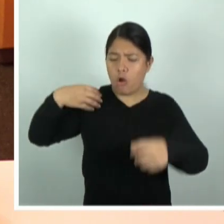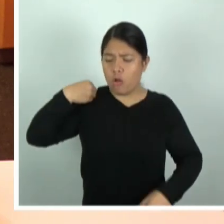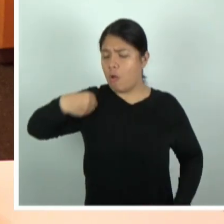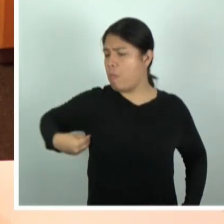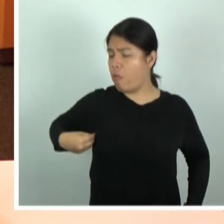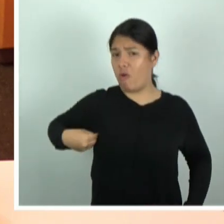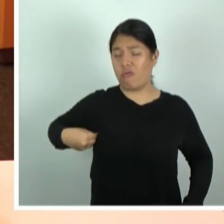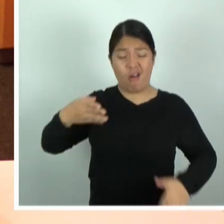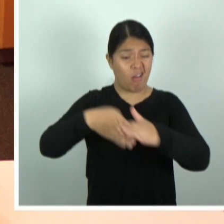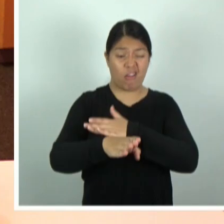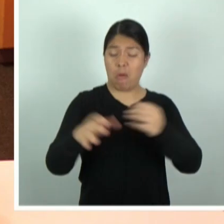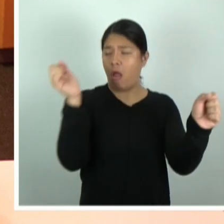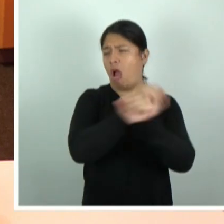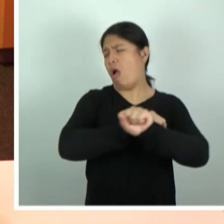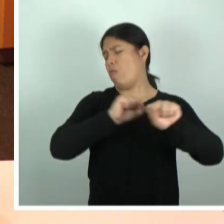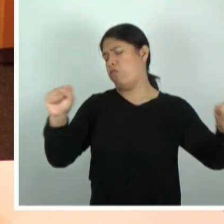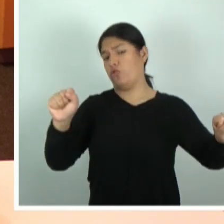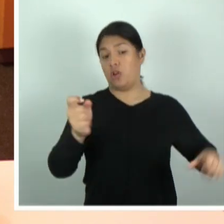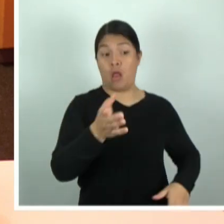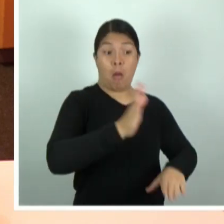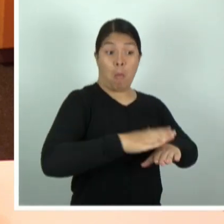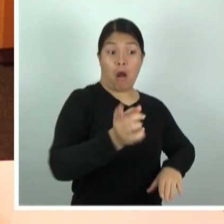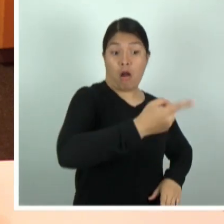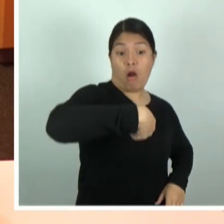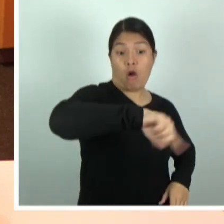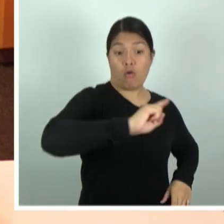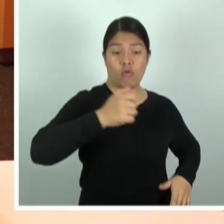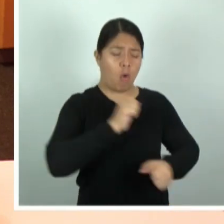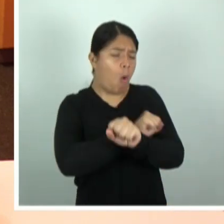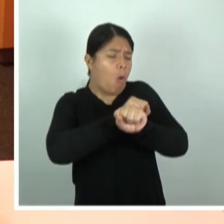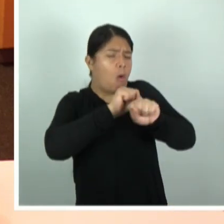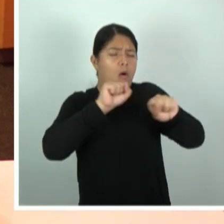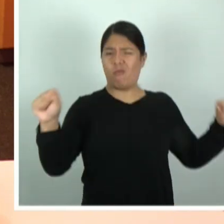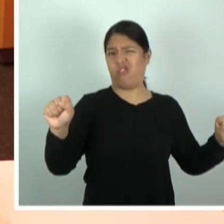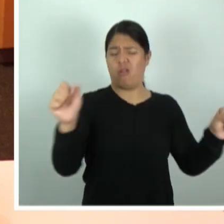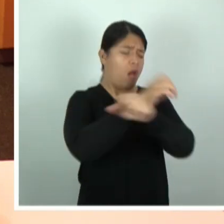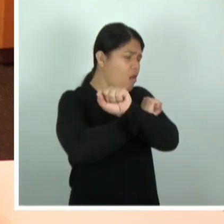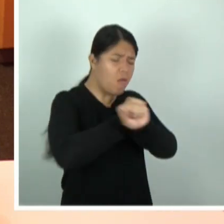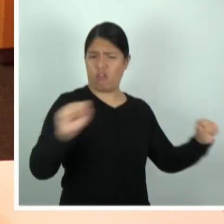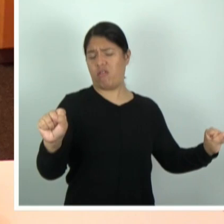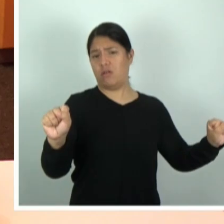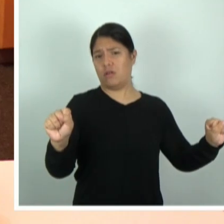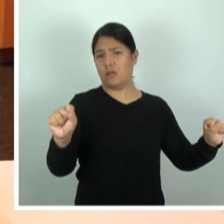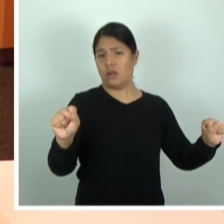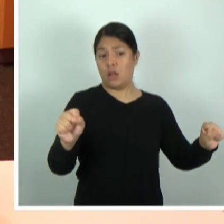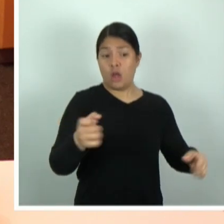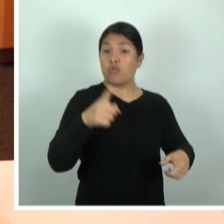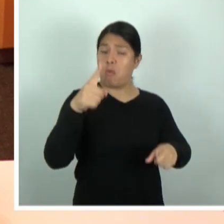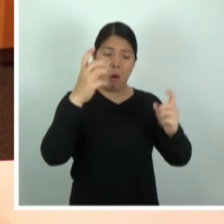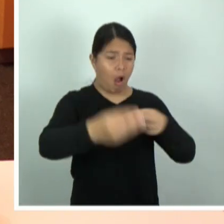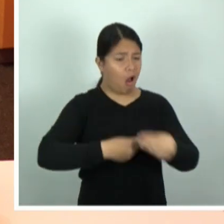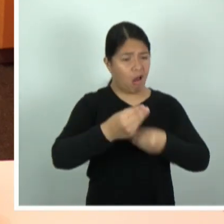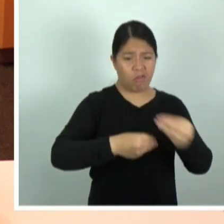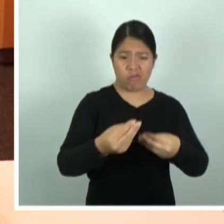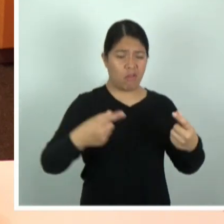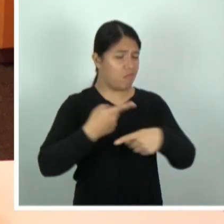imposible. Para nosotros, ser humano, es imposible. Imposible. Hagas lo que hagas, tú y yo no